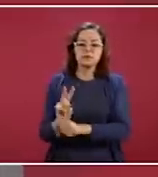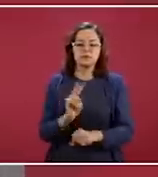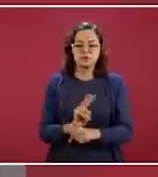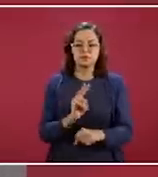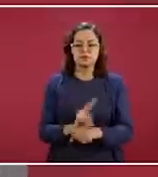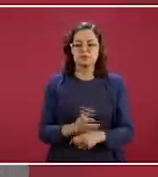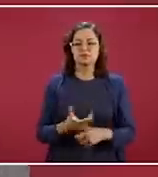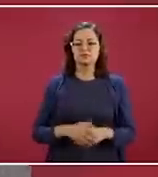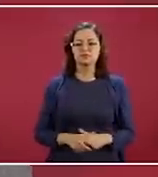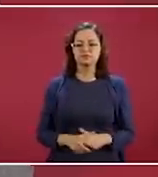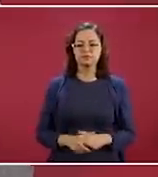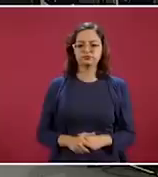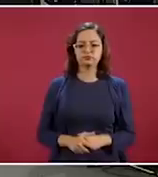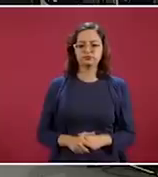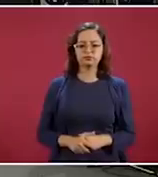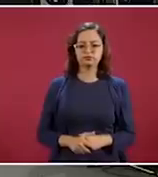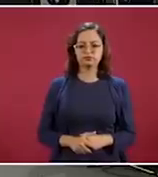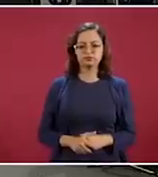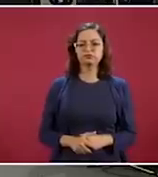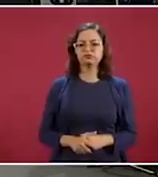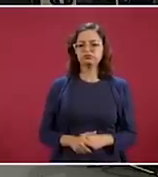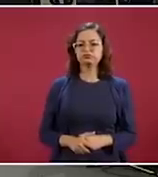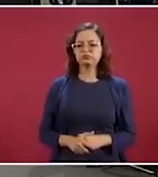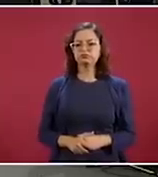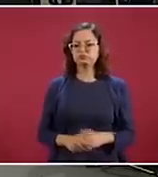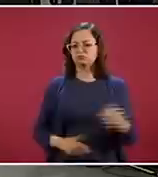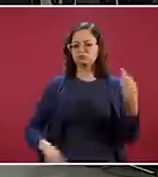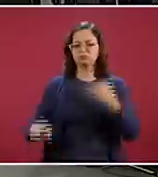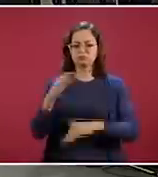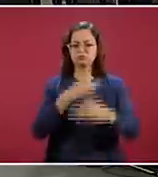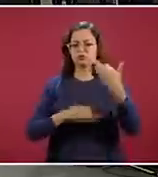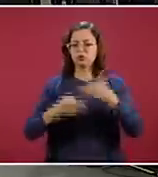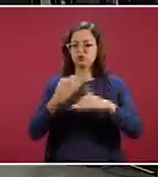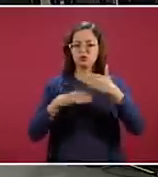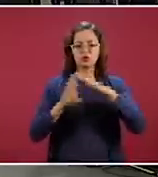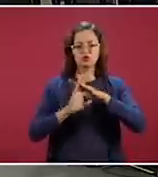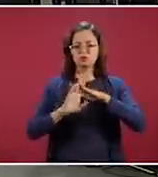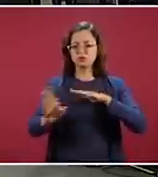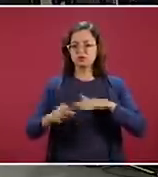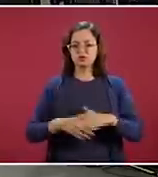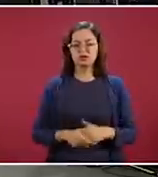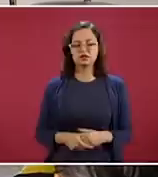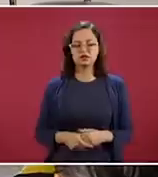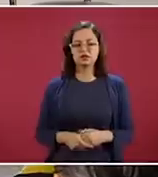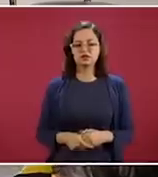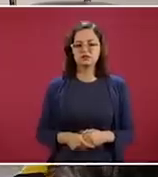y su reporte. Sí, todos somos migrantes.